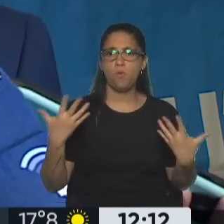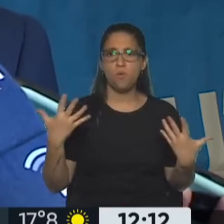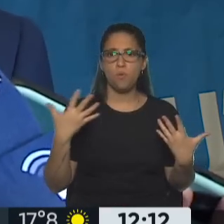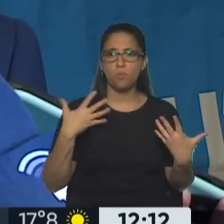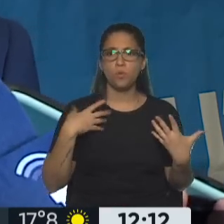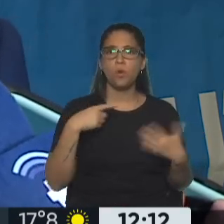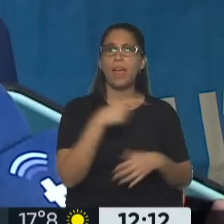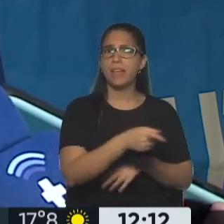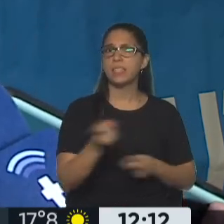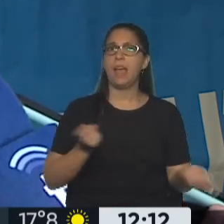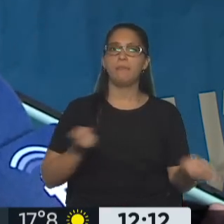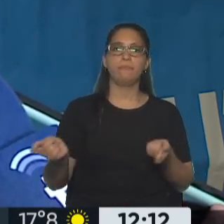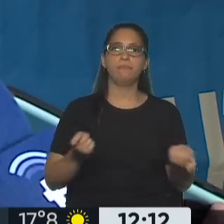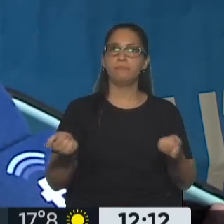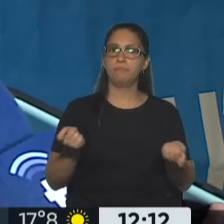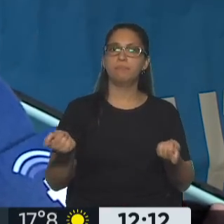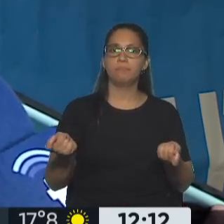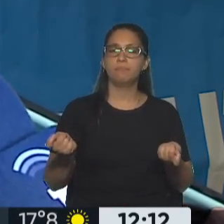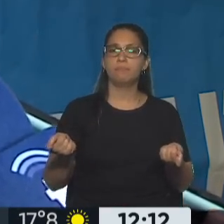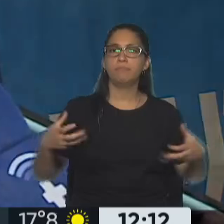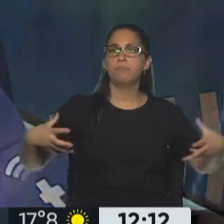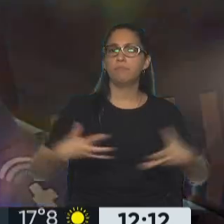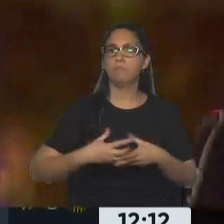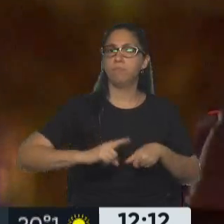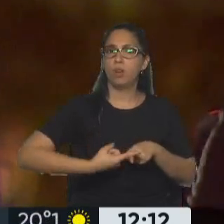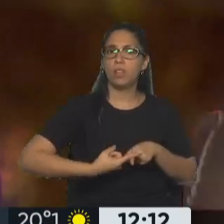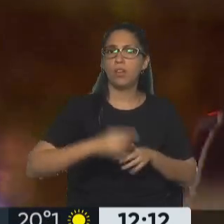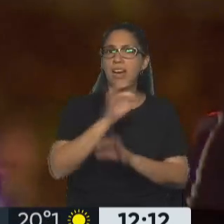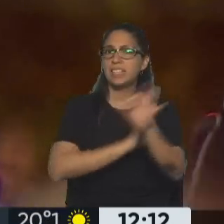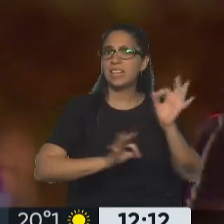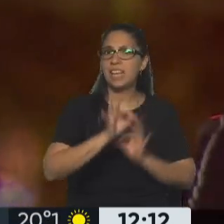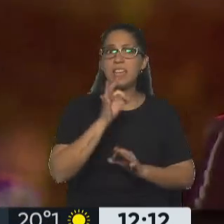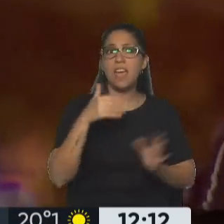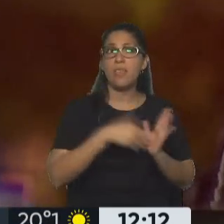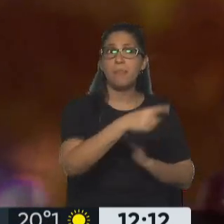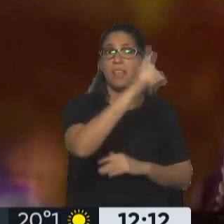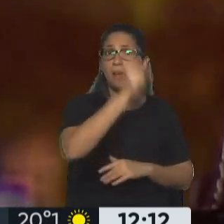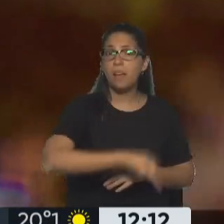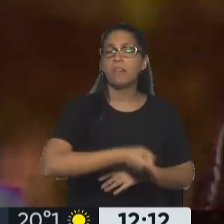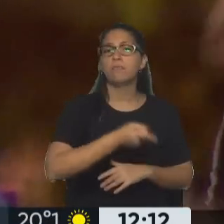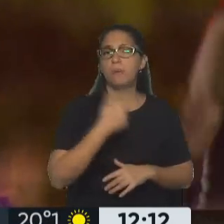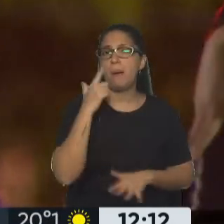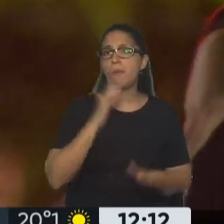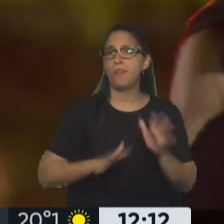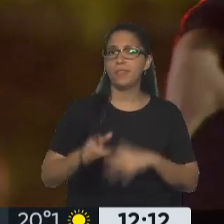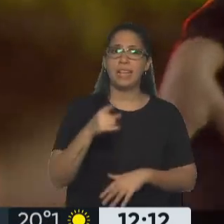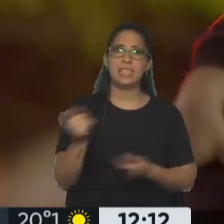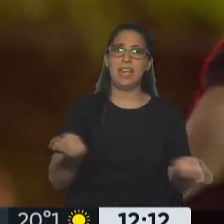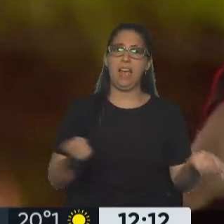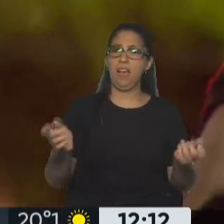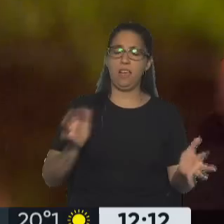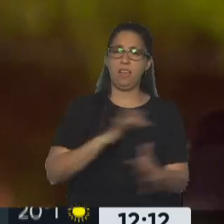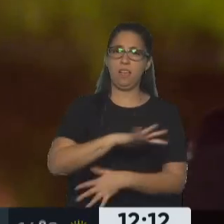ser la conductora de nuestra fuerza política y la estrategia que defina es la que vamos a acompañar. Cristina es la gran articuladora,